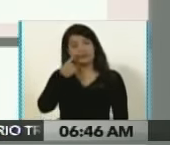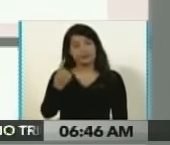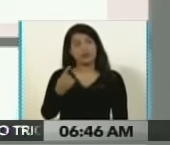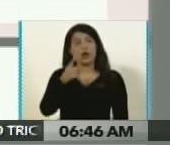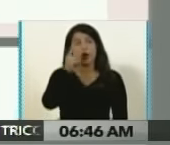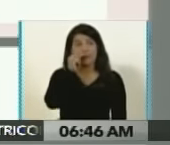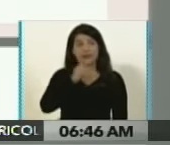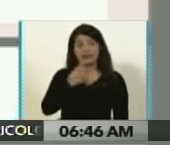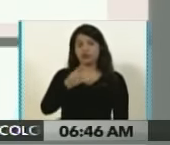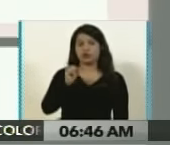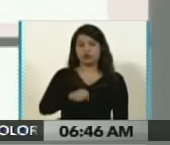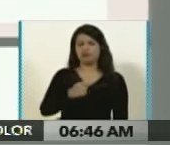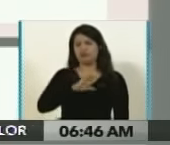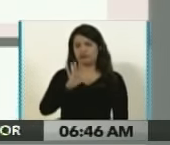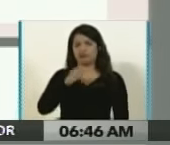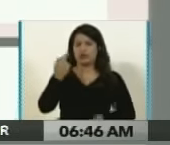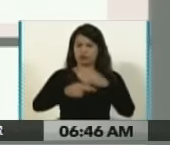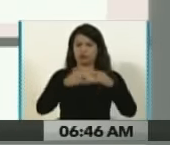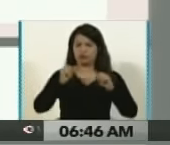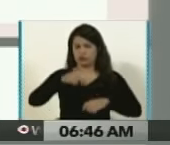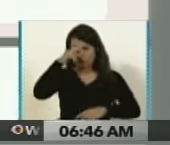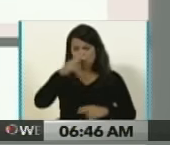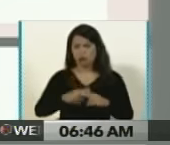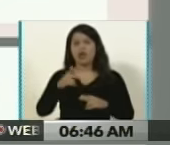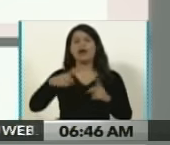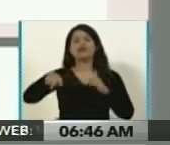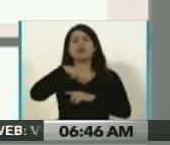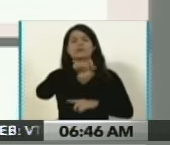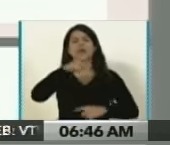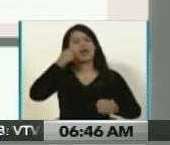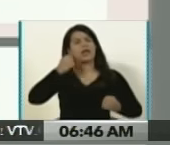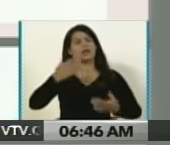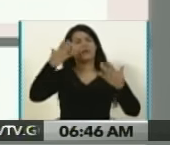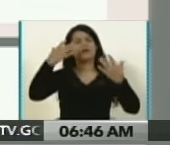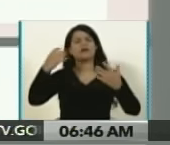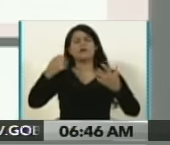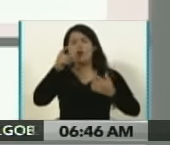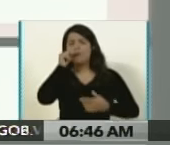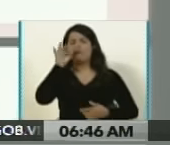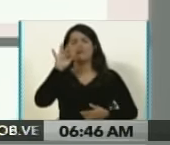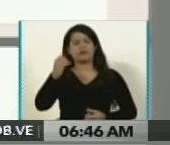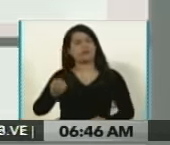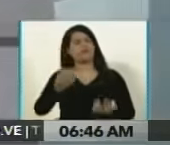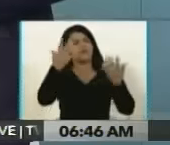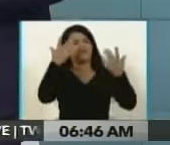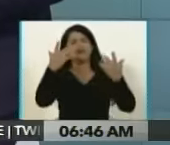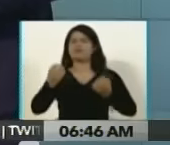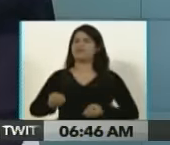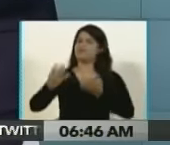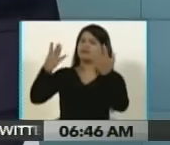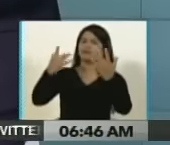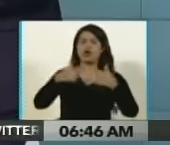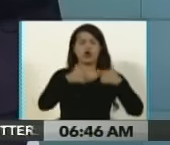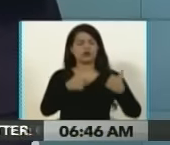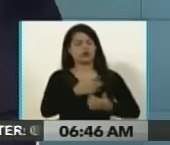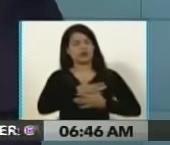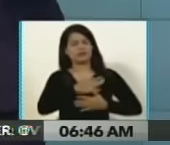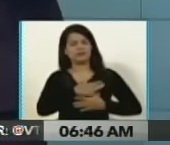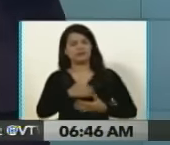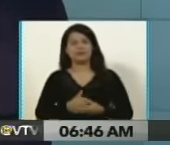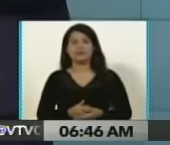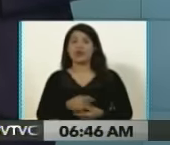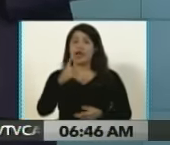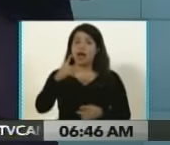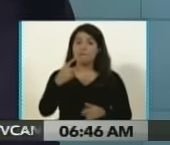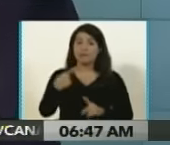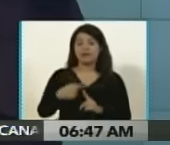Solo en revolución se le rinde tributos a nuestros héroes. Viva Fabricio, arriba los corazones. Bien interesante, y con ello aprovechamos